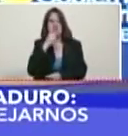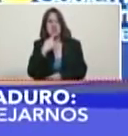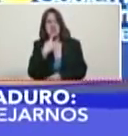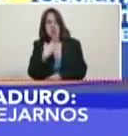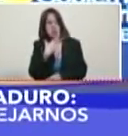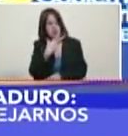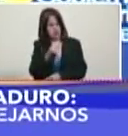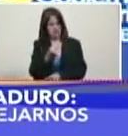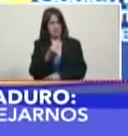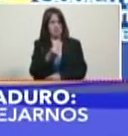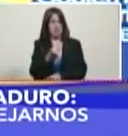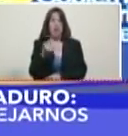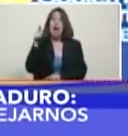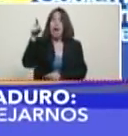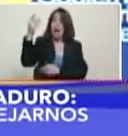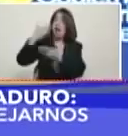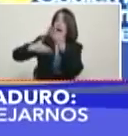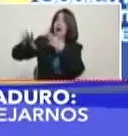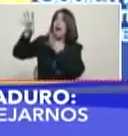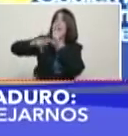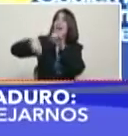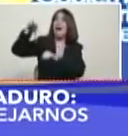Ah, porque es un gran negocio traerlo.